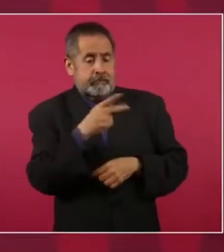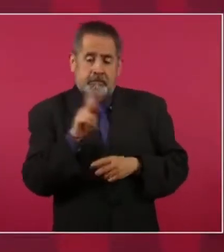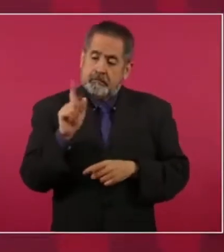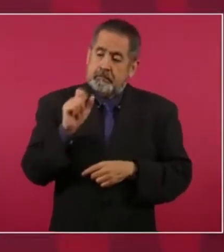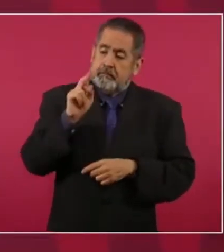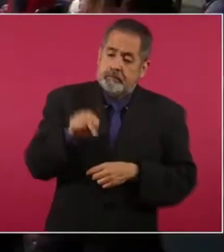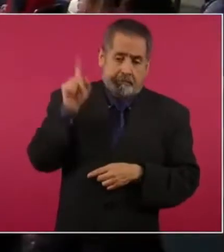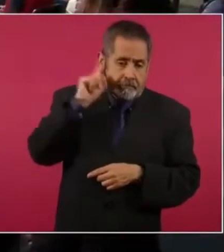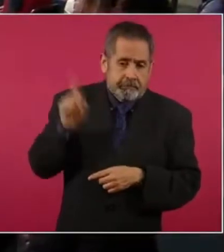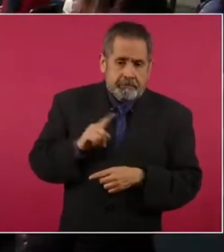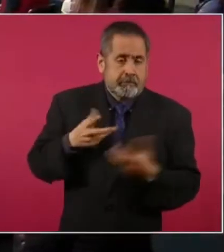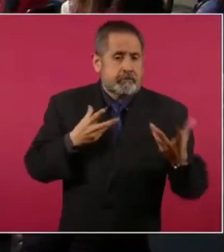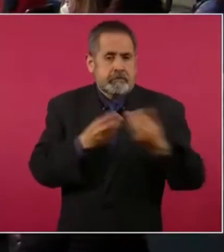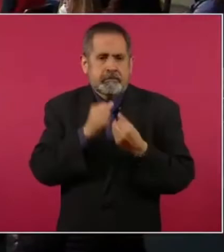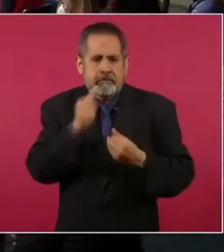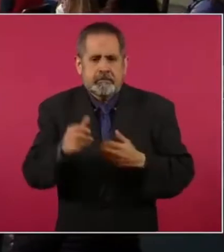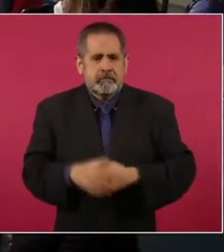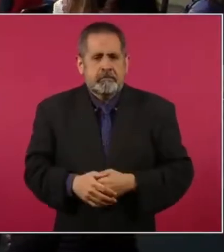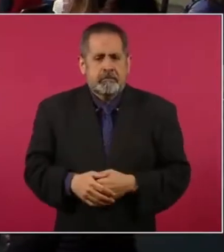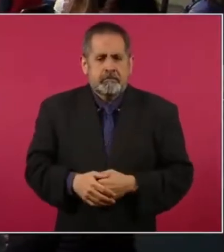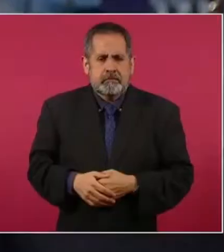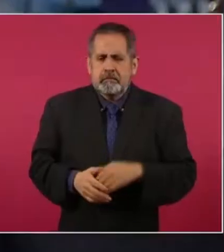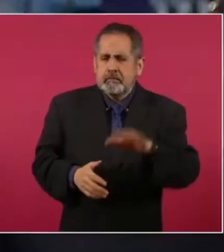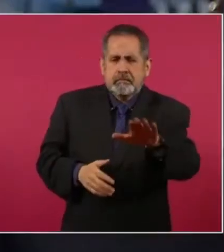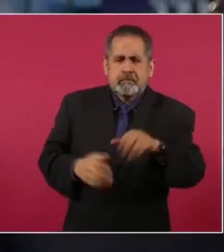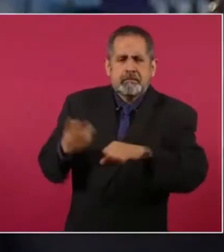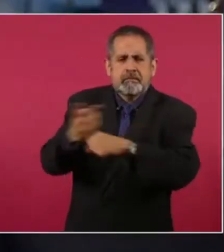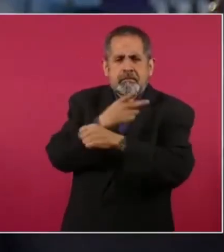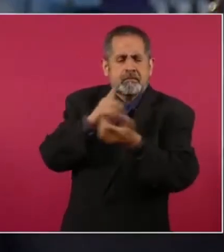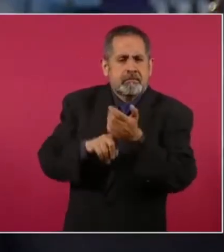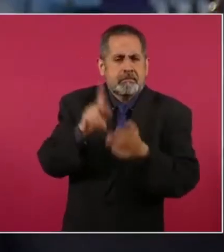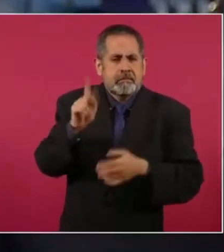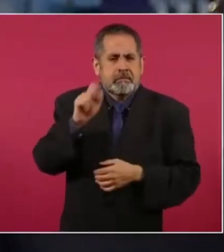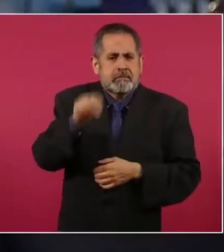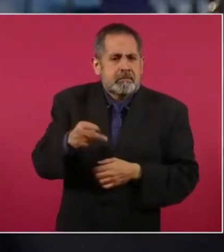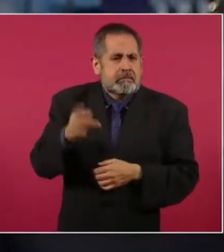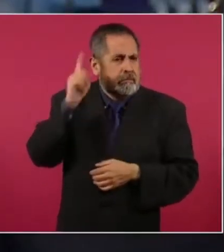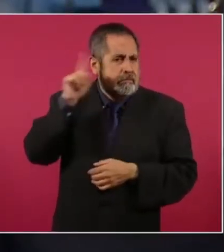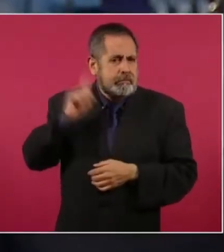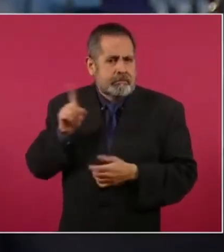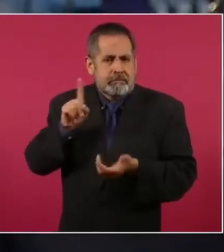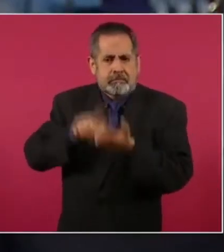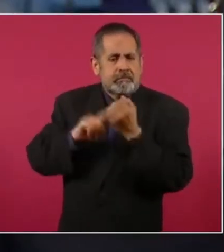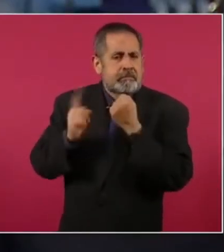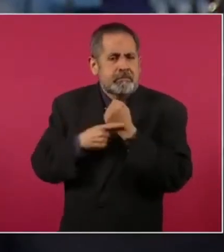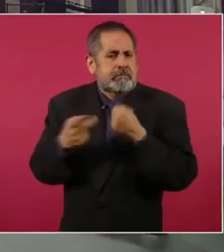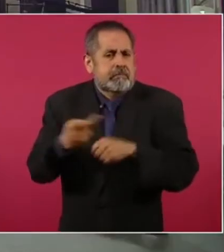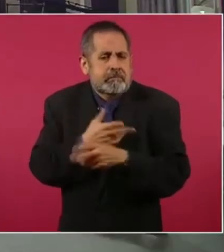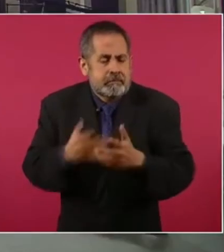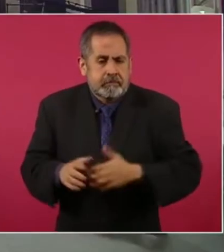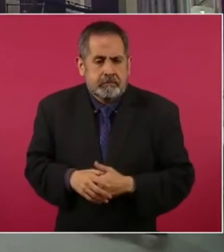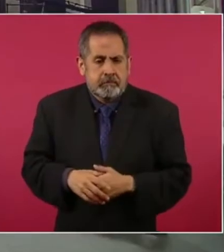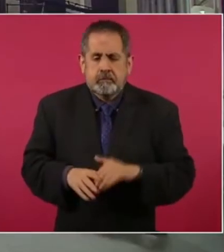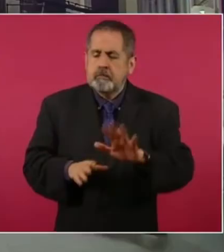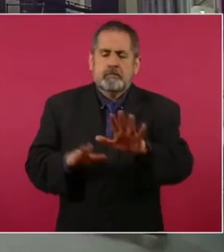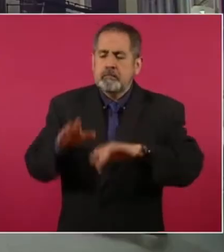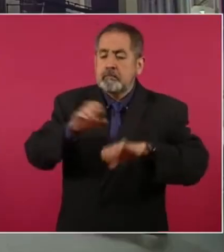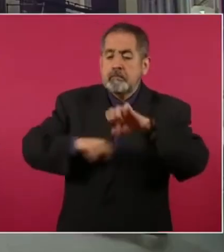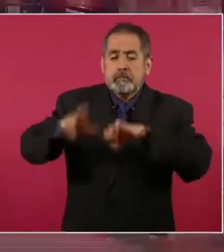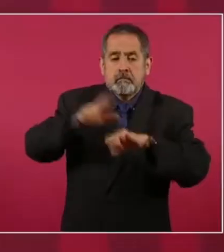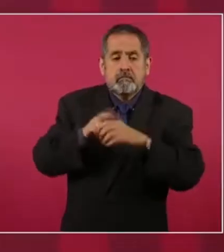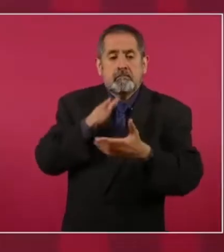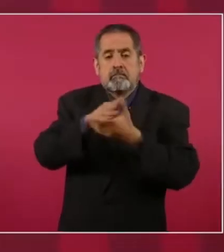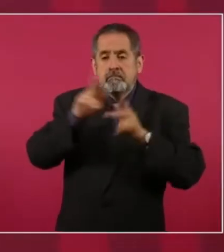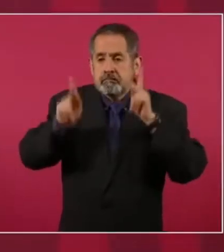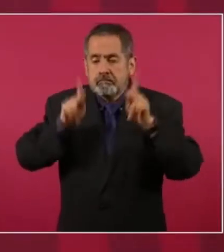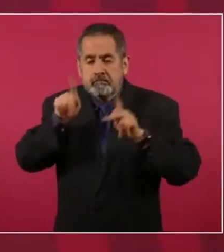Zacatecas. ¿Y realmente qué pasó con el tema de Zacatecas, con ese plan? O sea, ¿qué estuvo detrás de eso? Es una visita del embajador con diferentes